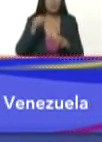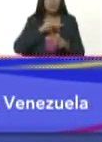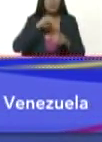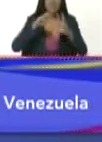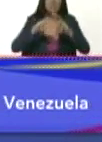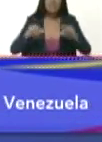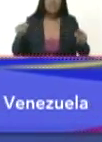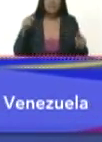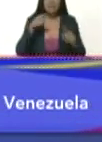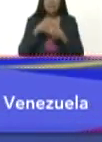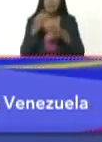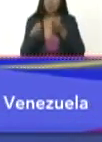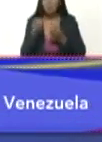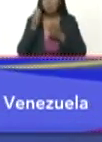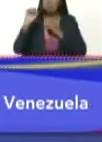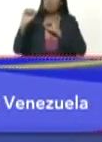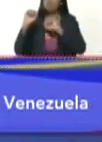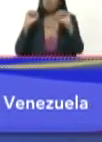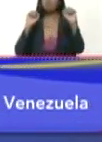tierras rebeldes.